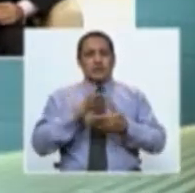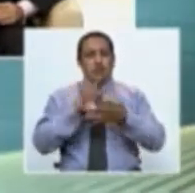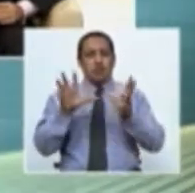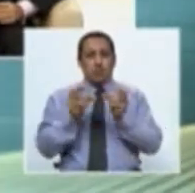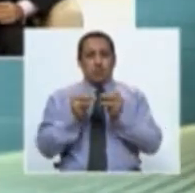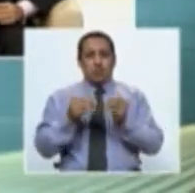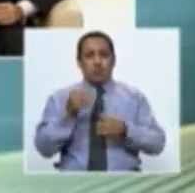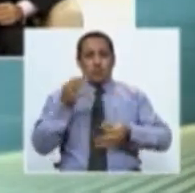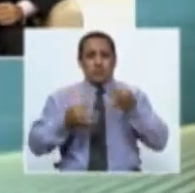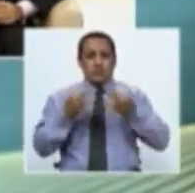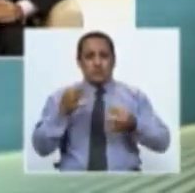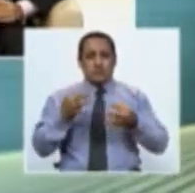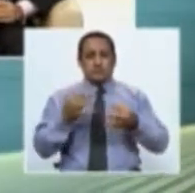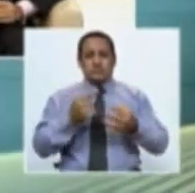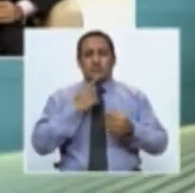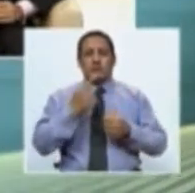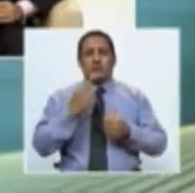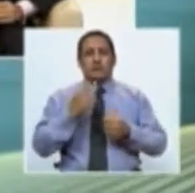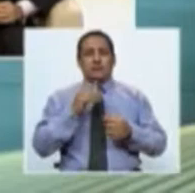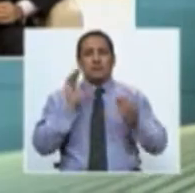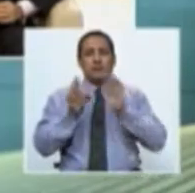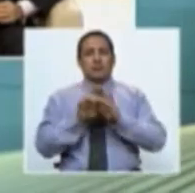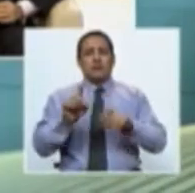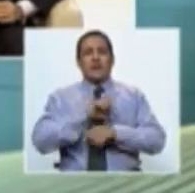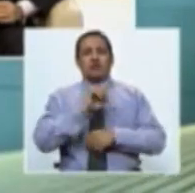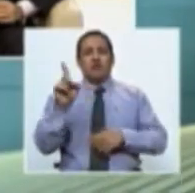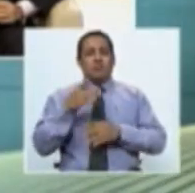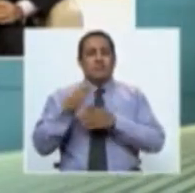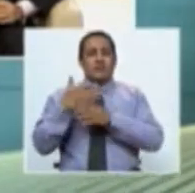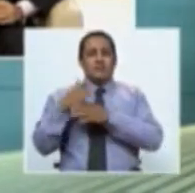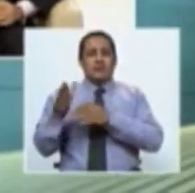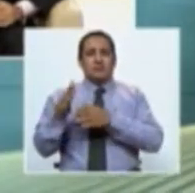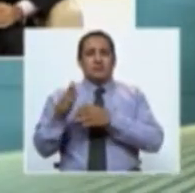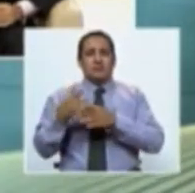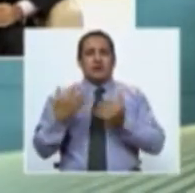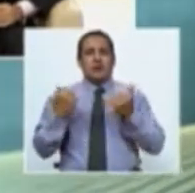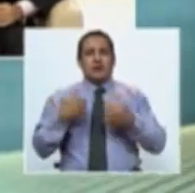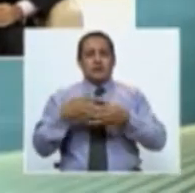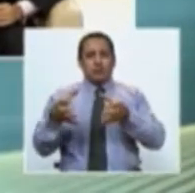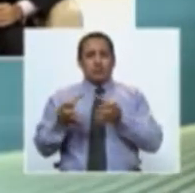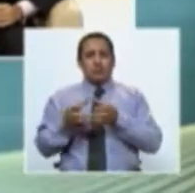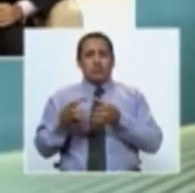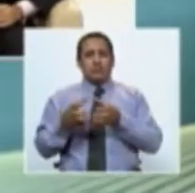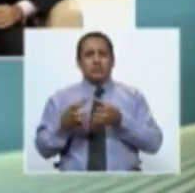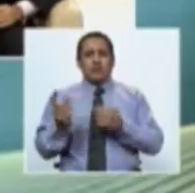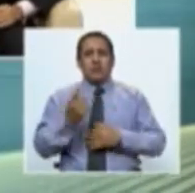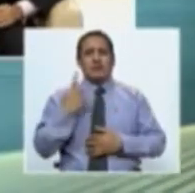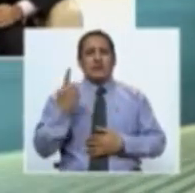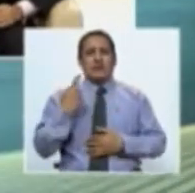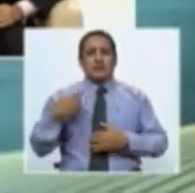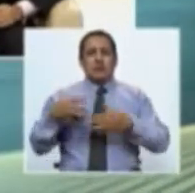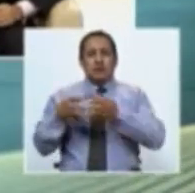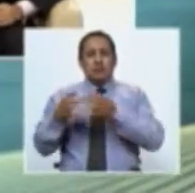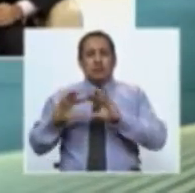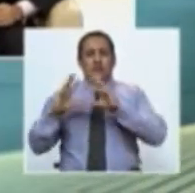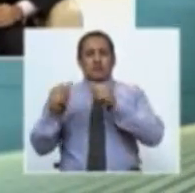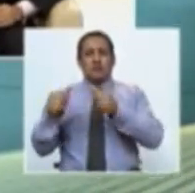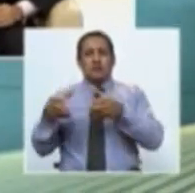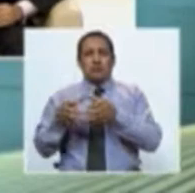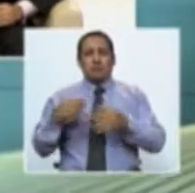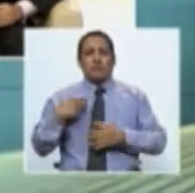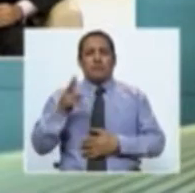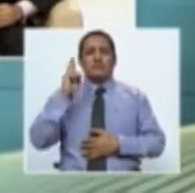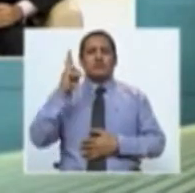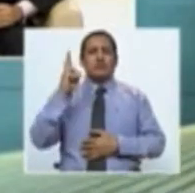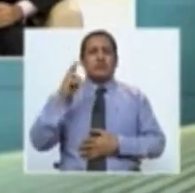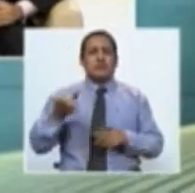evaluación de desempeño es la no participación de entidades gremiales de